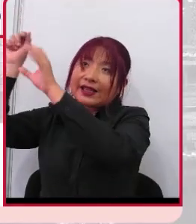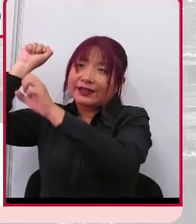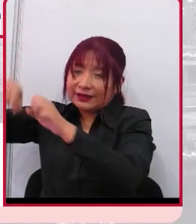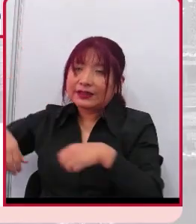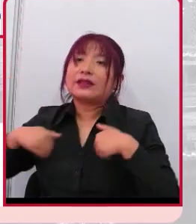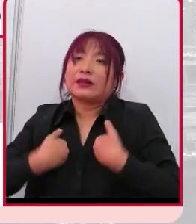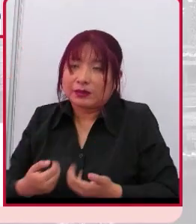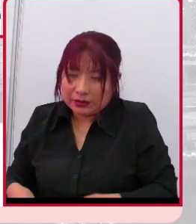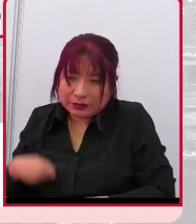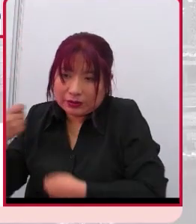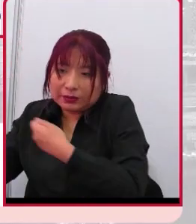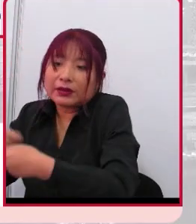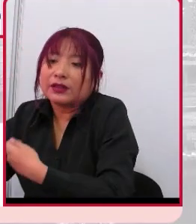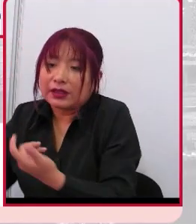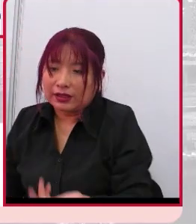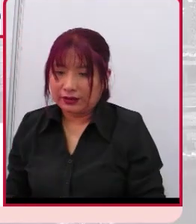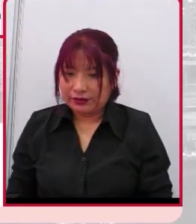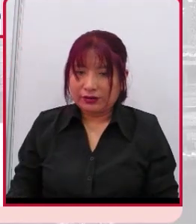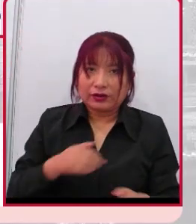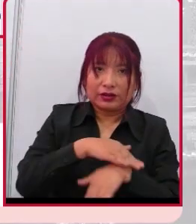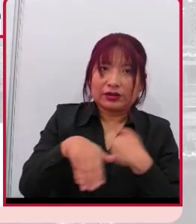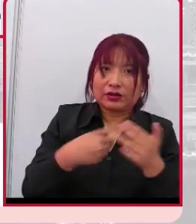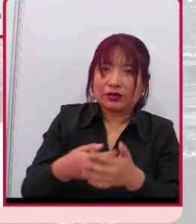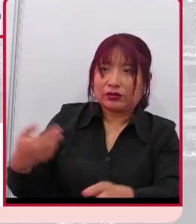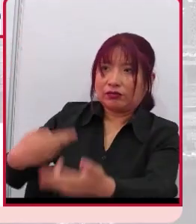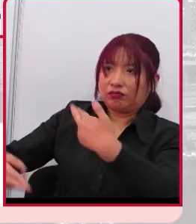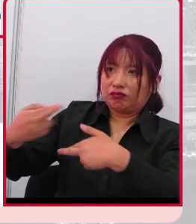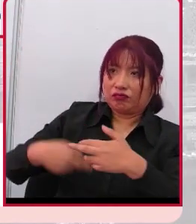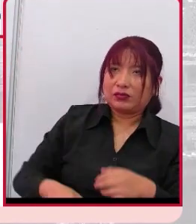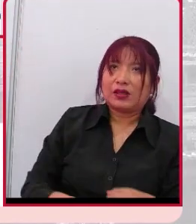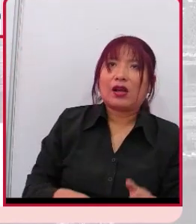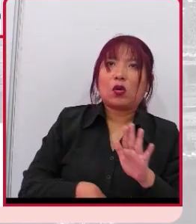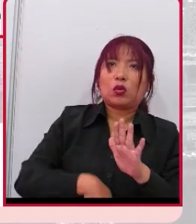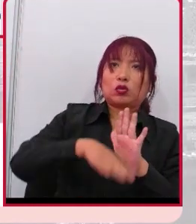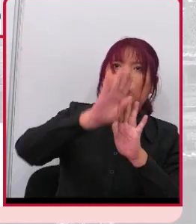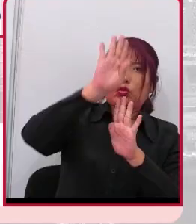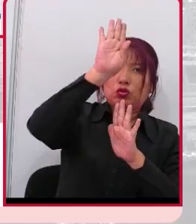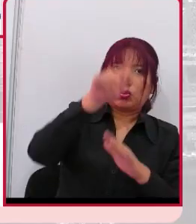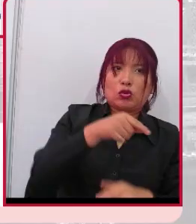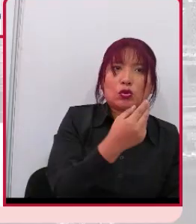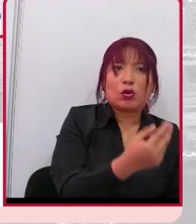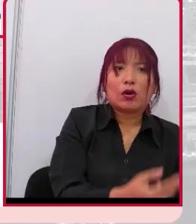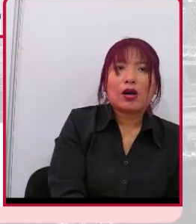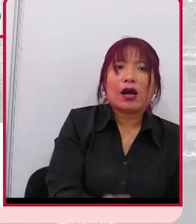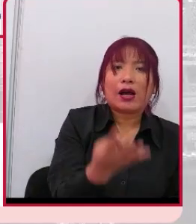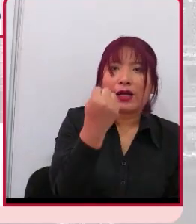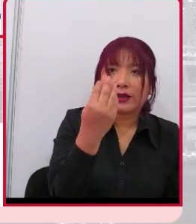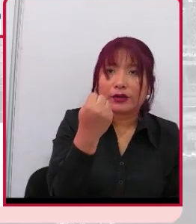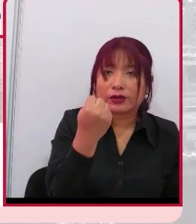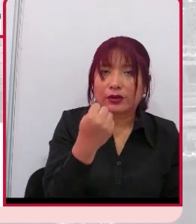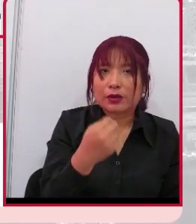las recuperaciones subieron en casi todos los casos mayor a 14 puntos. Son pruebas cíclicas.